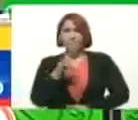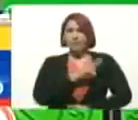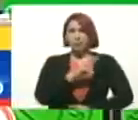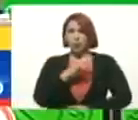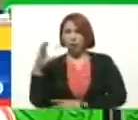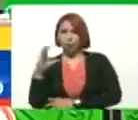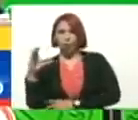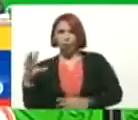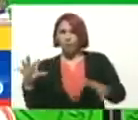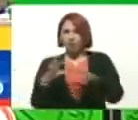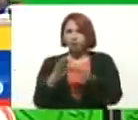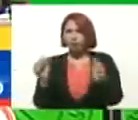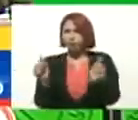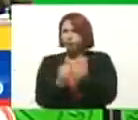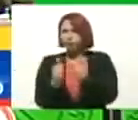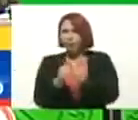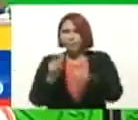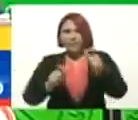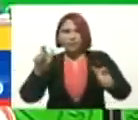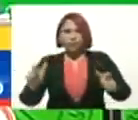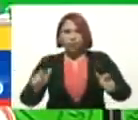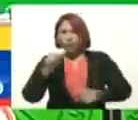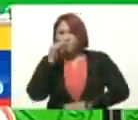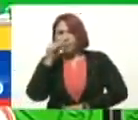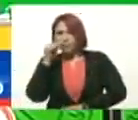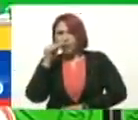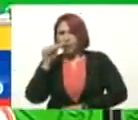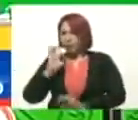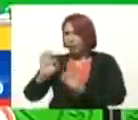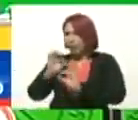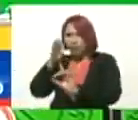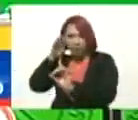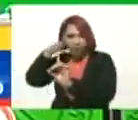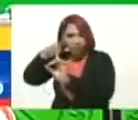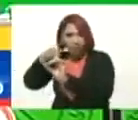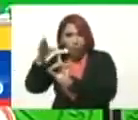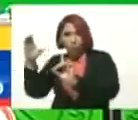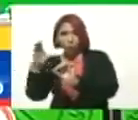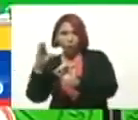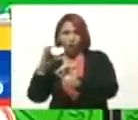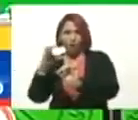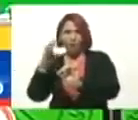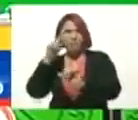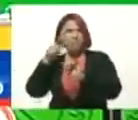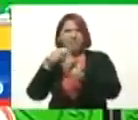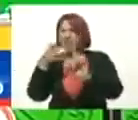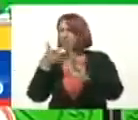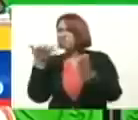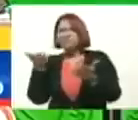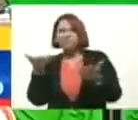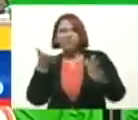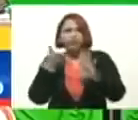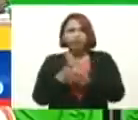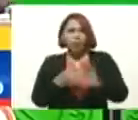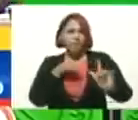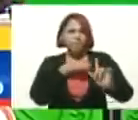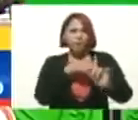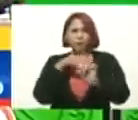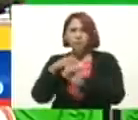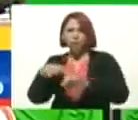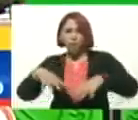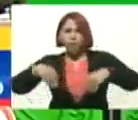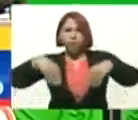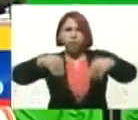paracos, que se entrenan en Colombia con metas específicas de ir a atacar el sistema eléctrico,